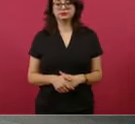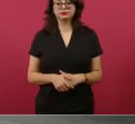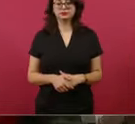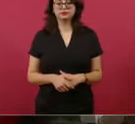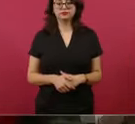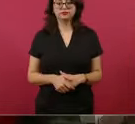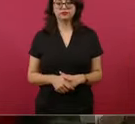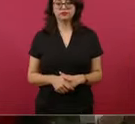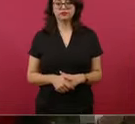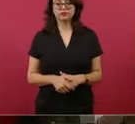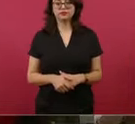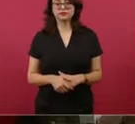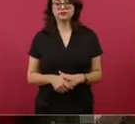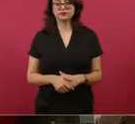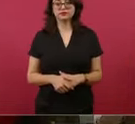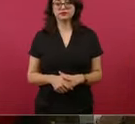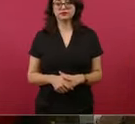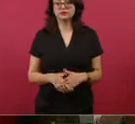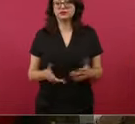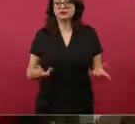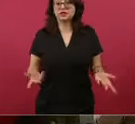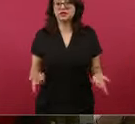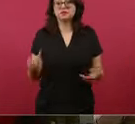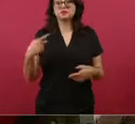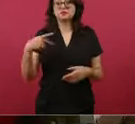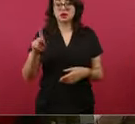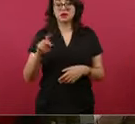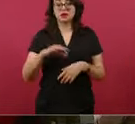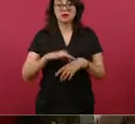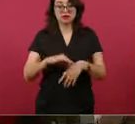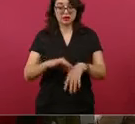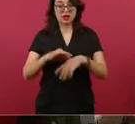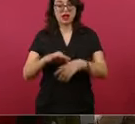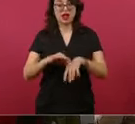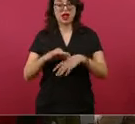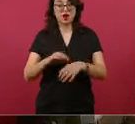sí, esta es la realidad.